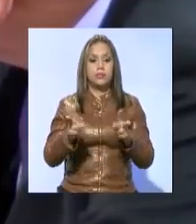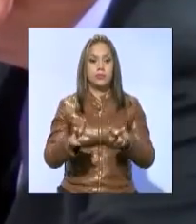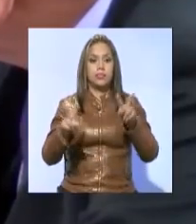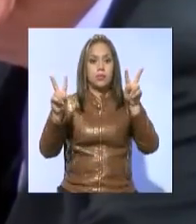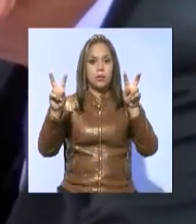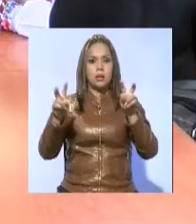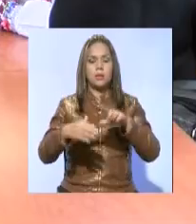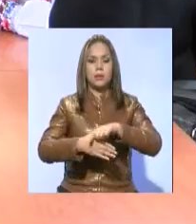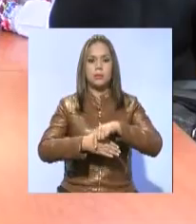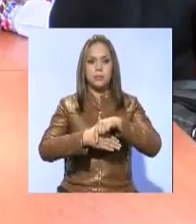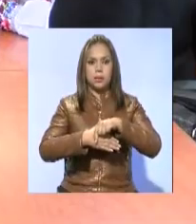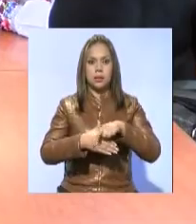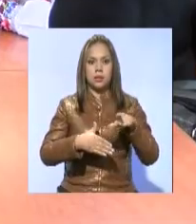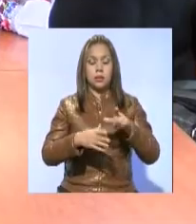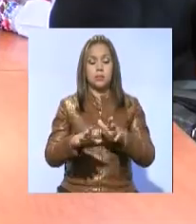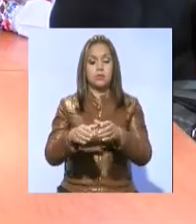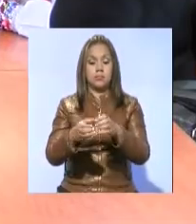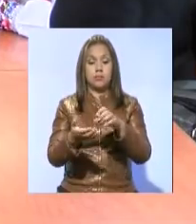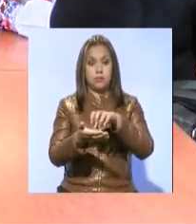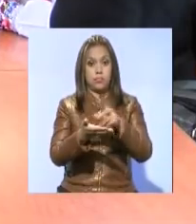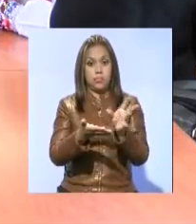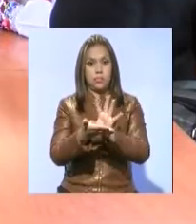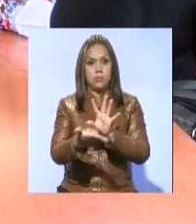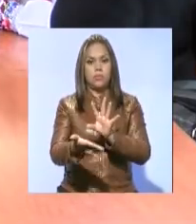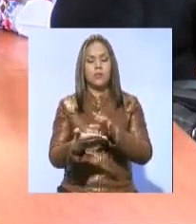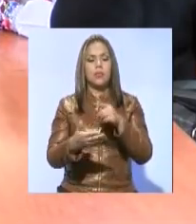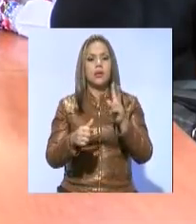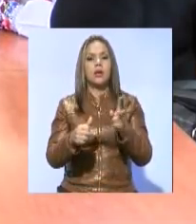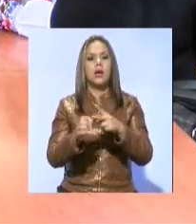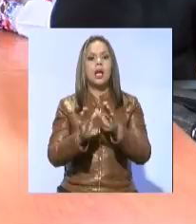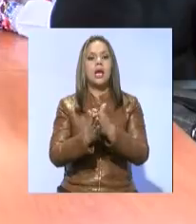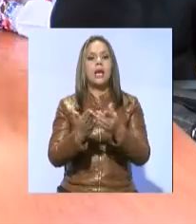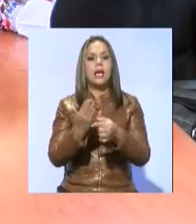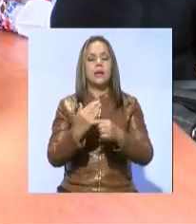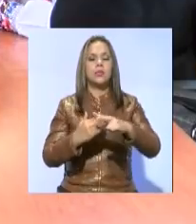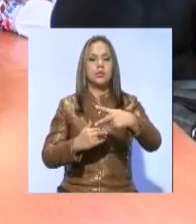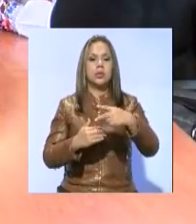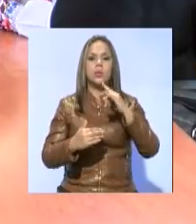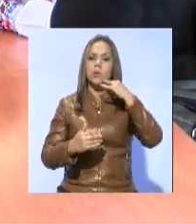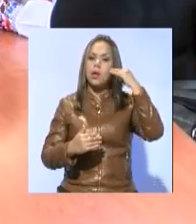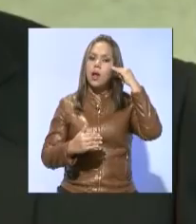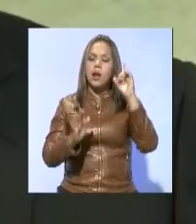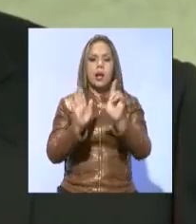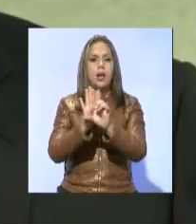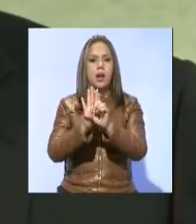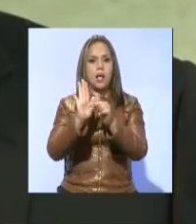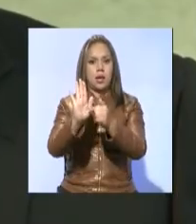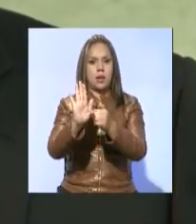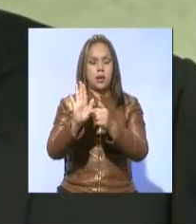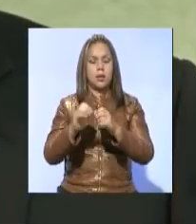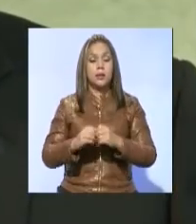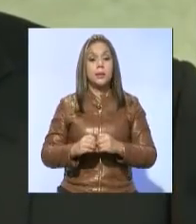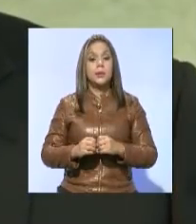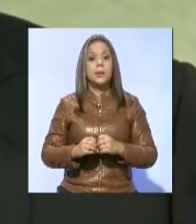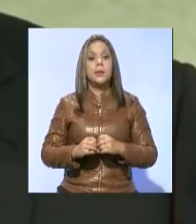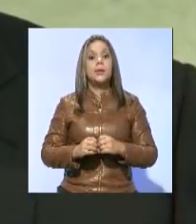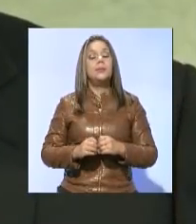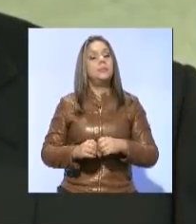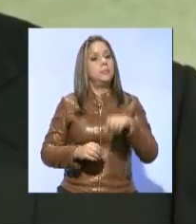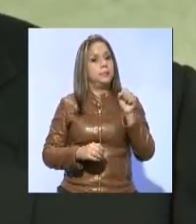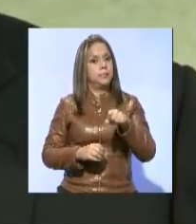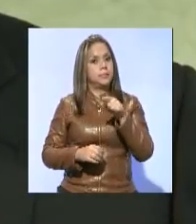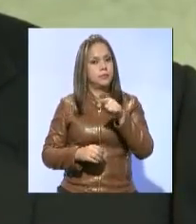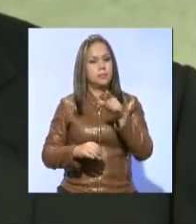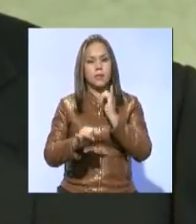temas pendientes, en la mesa se encuentran las reformas al libro segundo del Código de la Niñez y Adolescencia, en donde tratamos